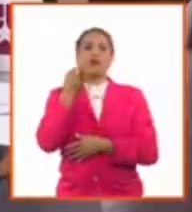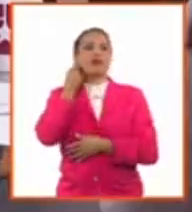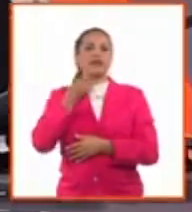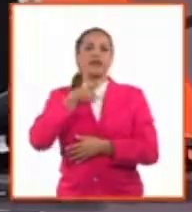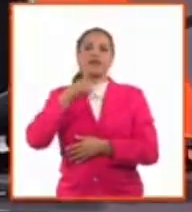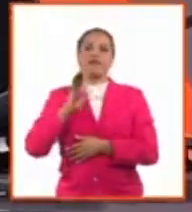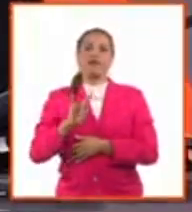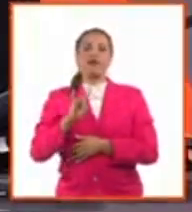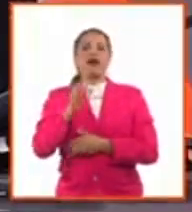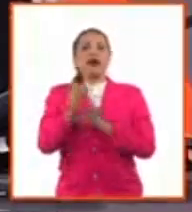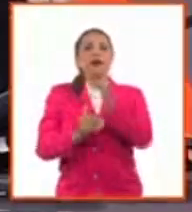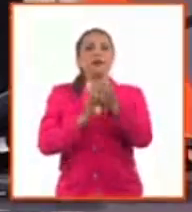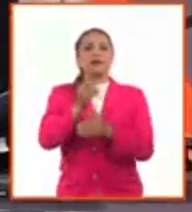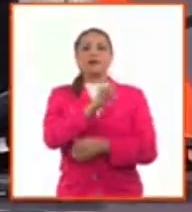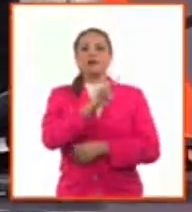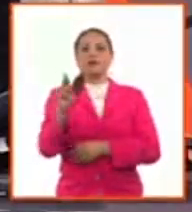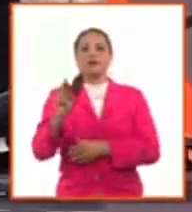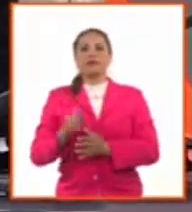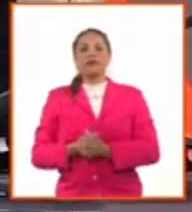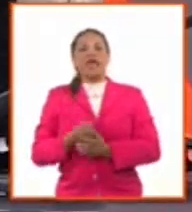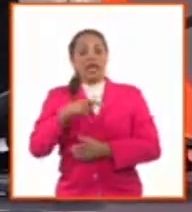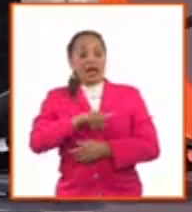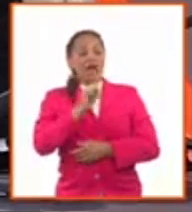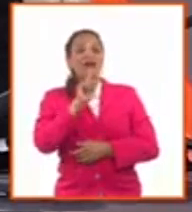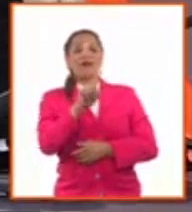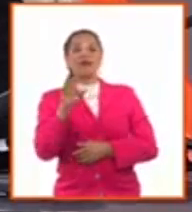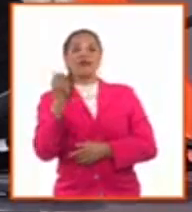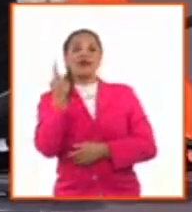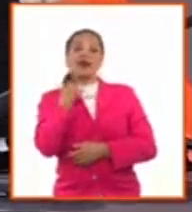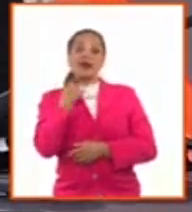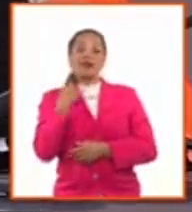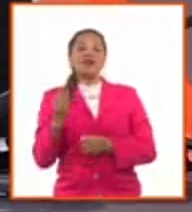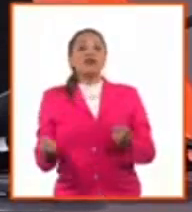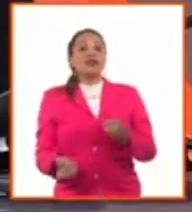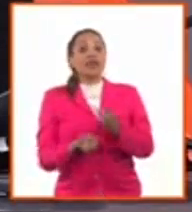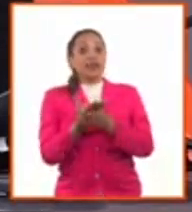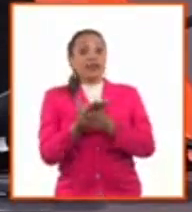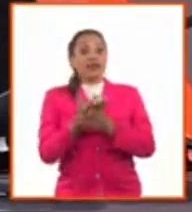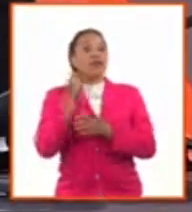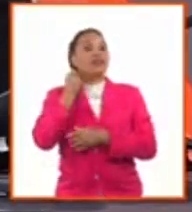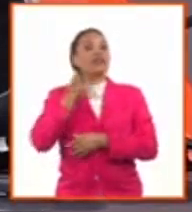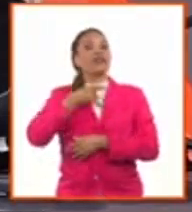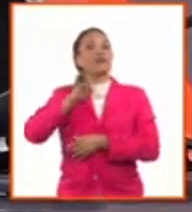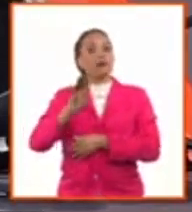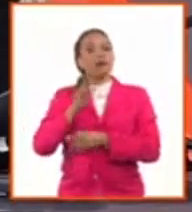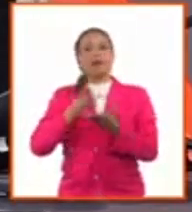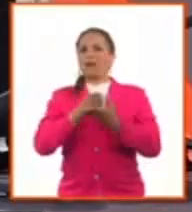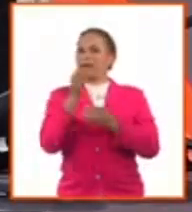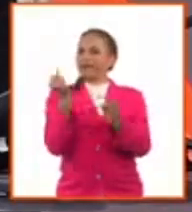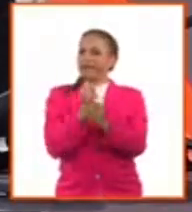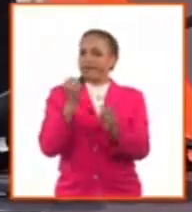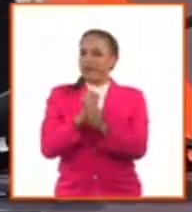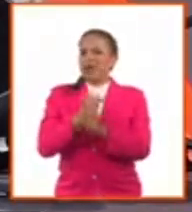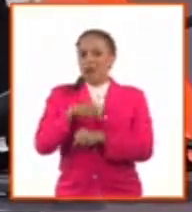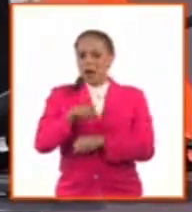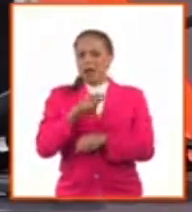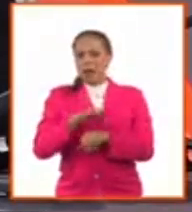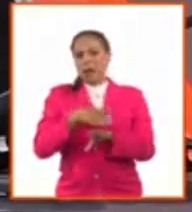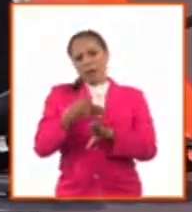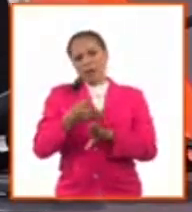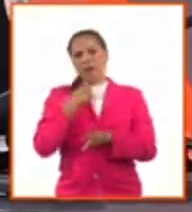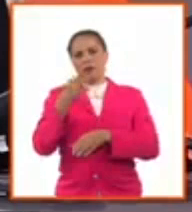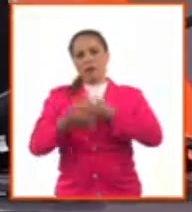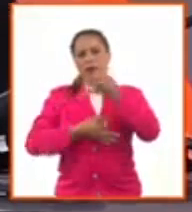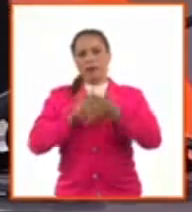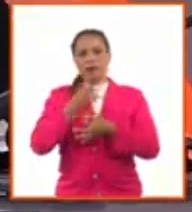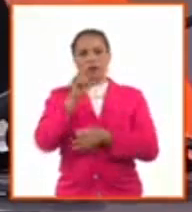revolucionario. Y por supuesto, una celebración como la del centenario de la FEU tiene que ser una motivación para seguir buscando esos caminos. De eso vamos a hablar en los últimos minutos